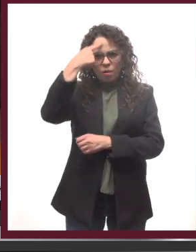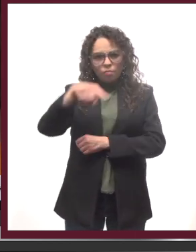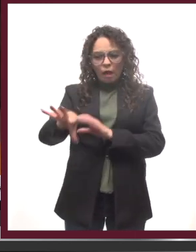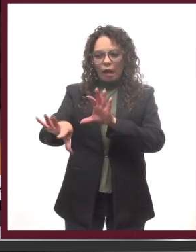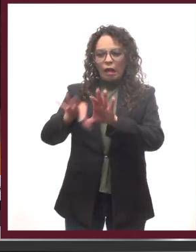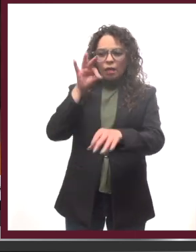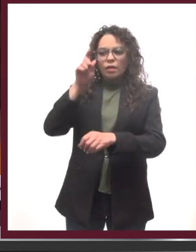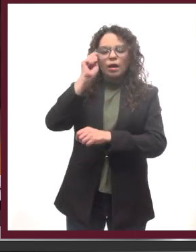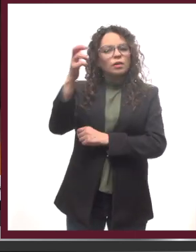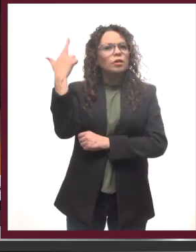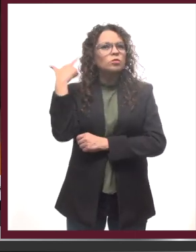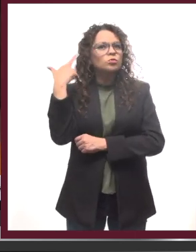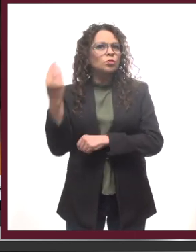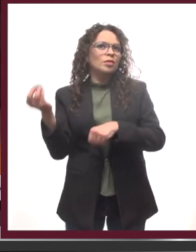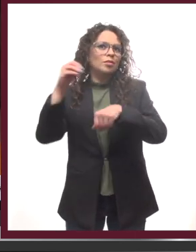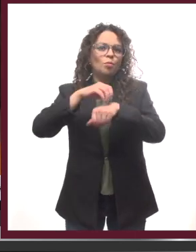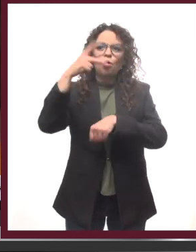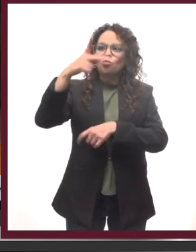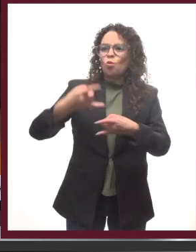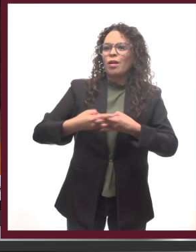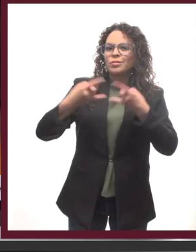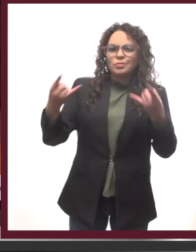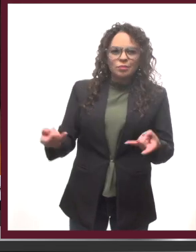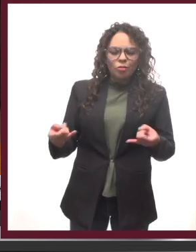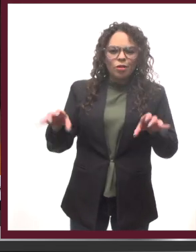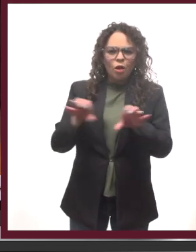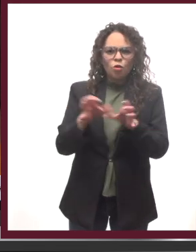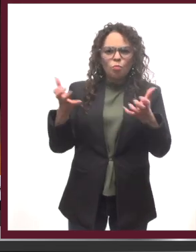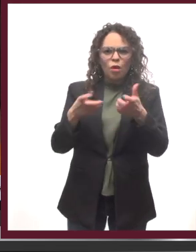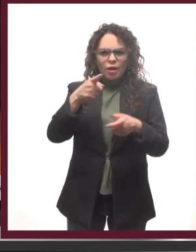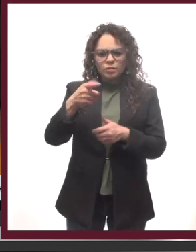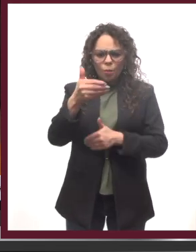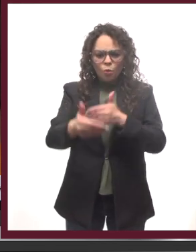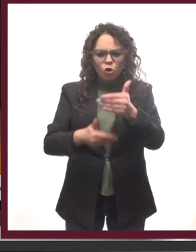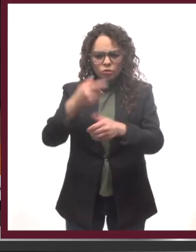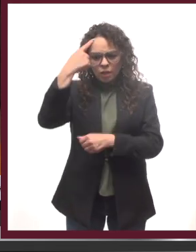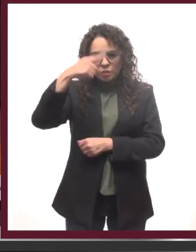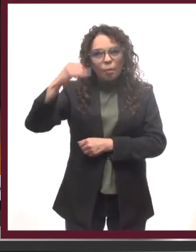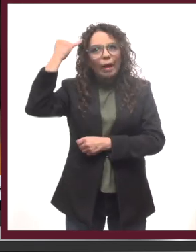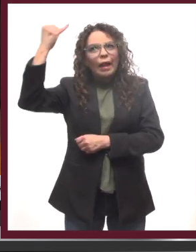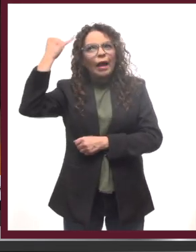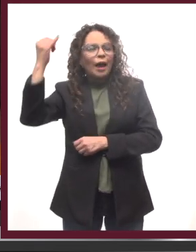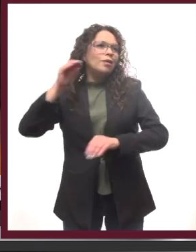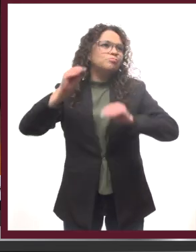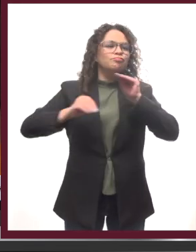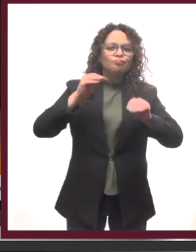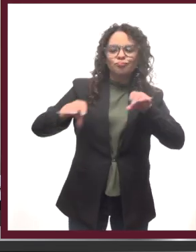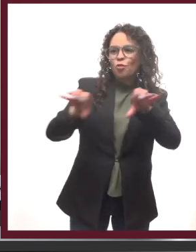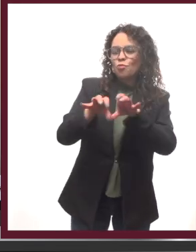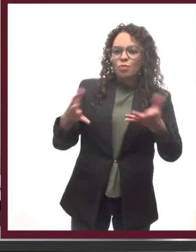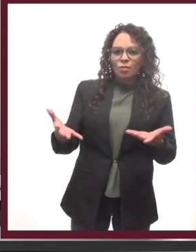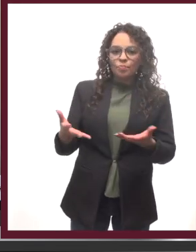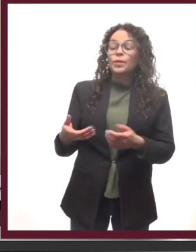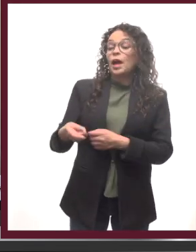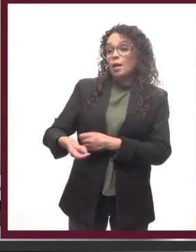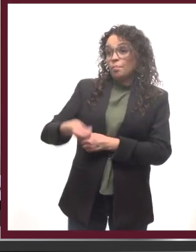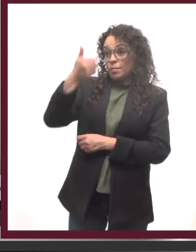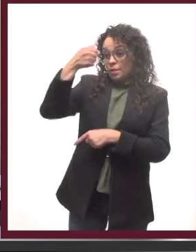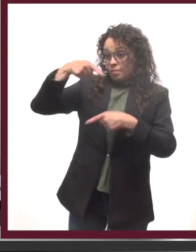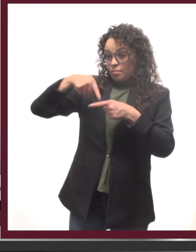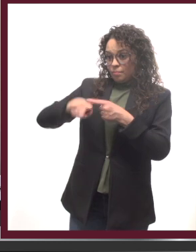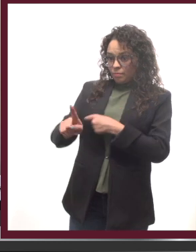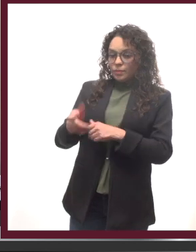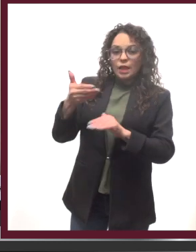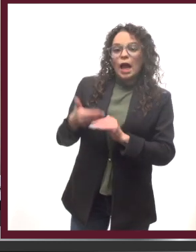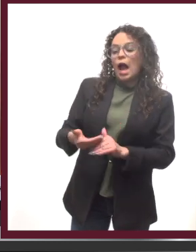pensar en el sonido que incluirás en tus historias? ¿En qué momento lo incluyes en tu proceso creativo? En un inicio lo